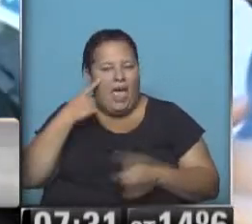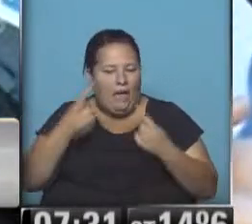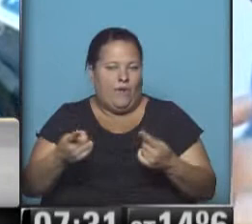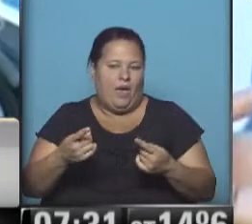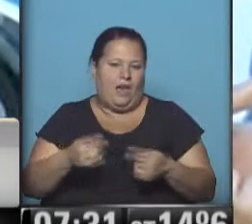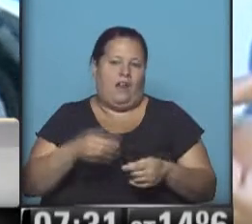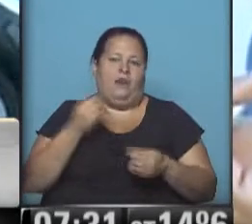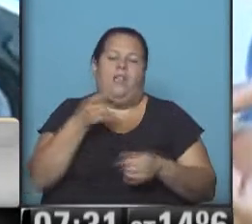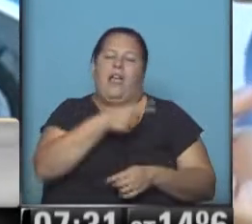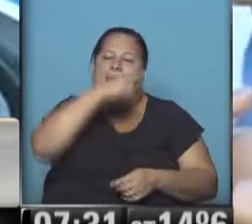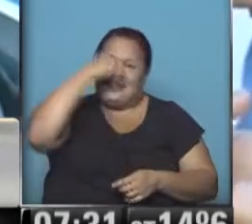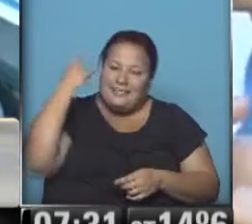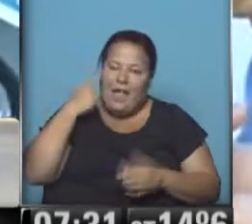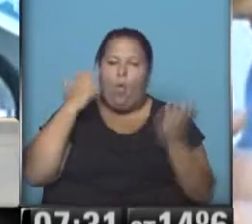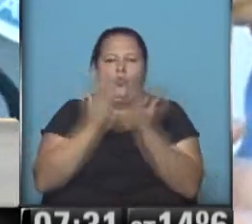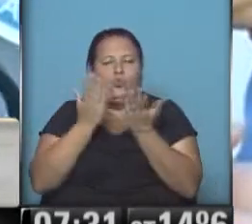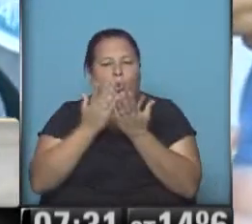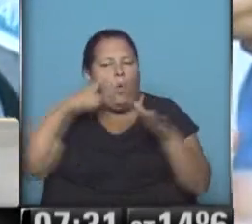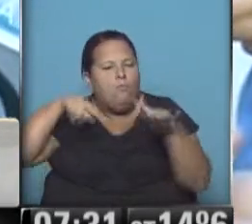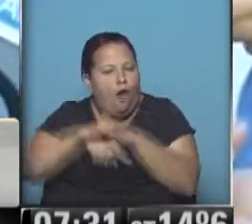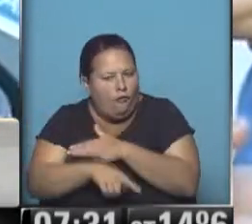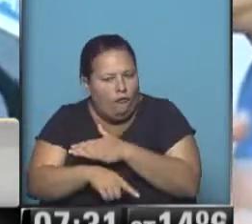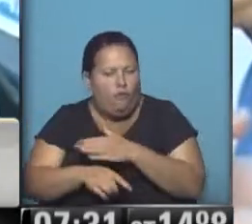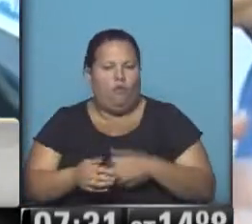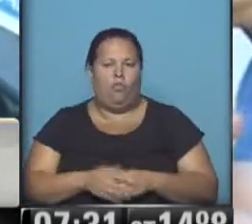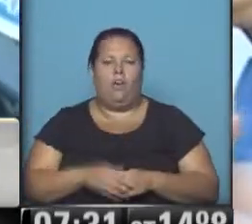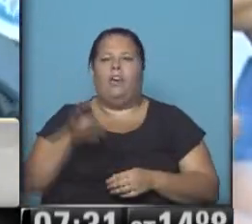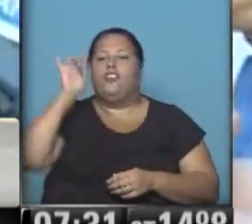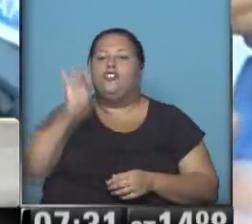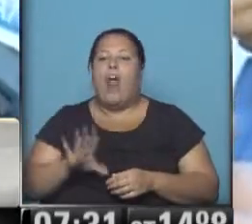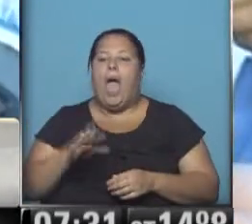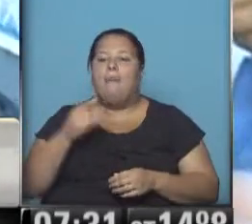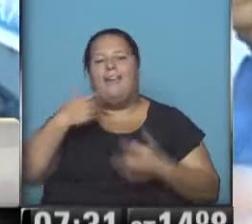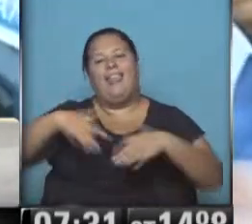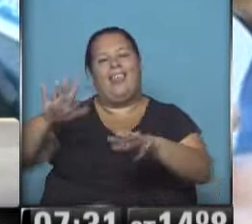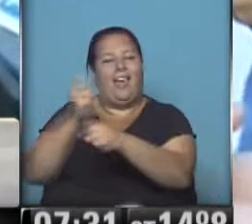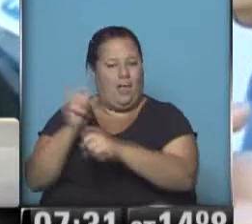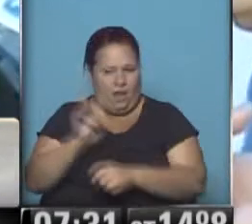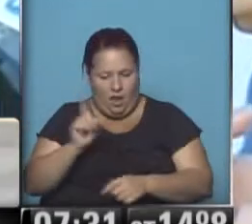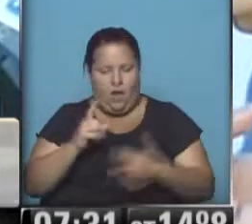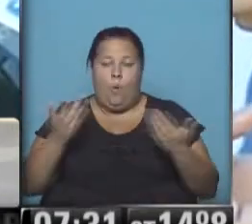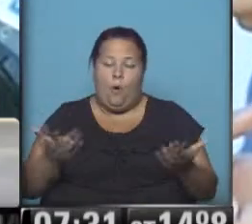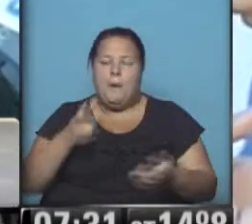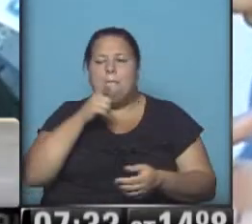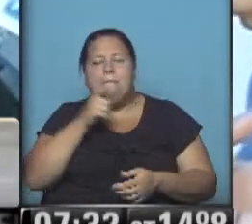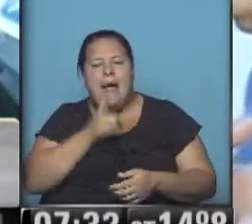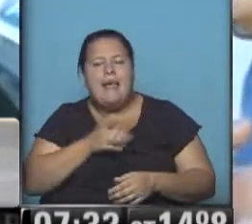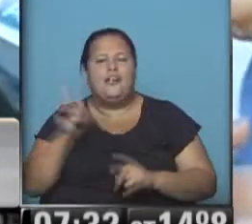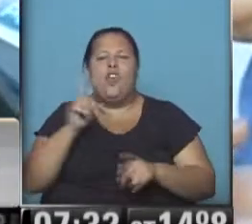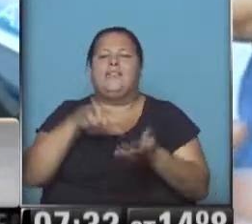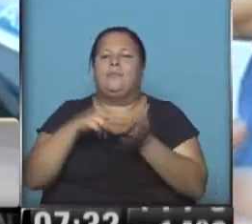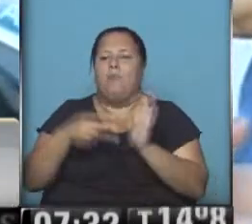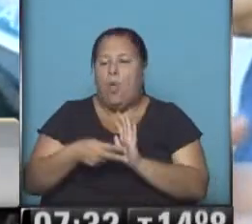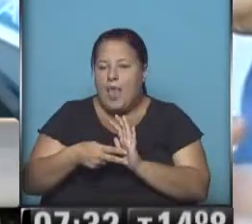vez por parte del Estado análisis mucho más profundos que solamente permitir que eso funcione. Bueno, da la sensación que no solamente es un